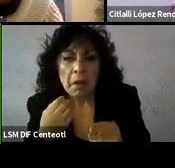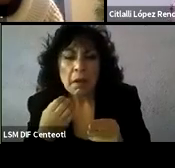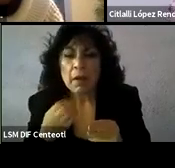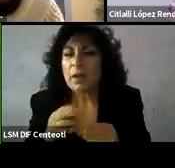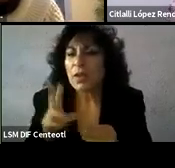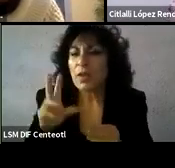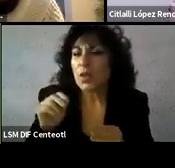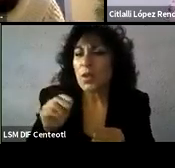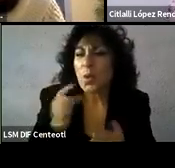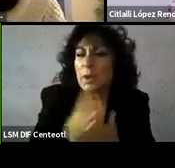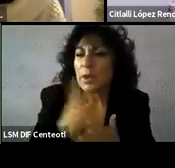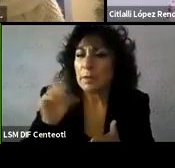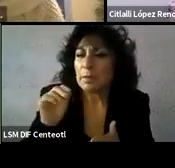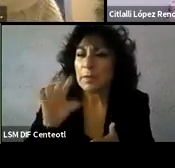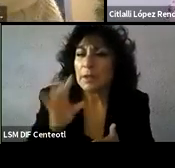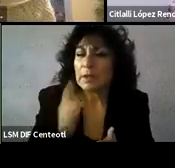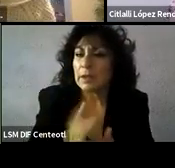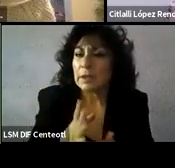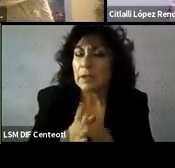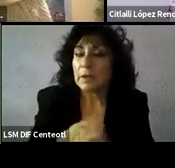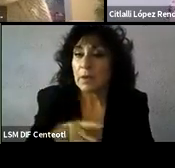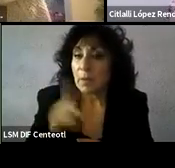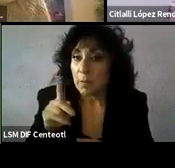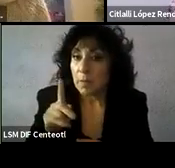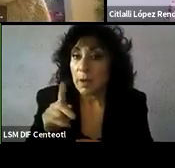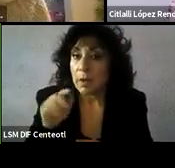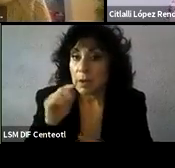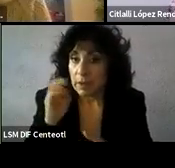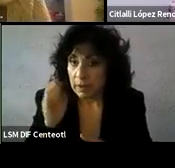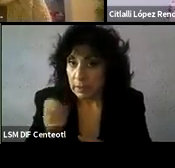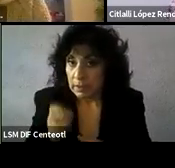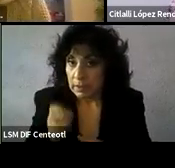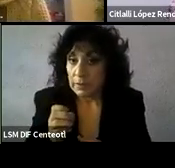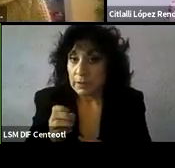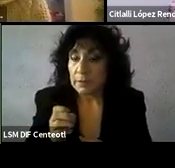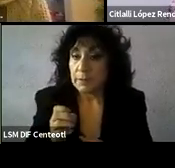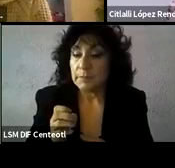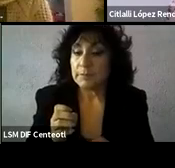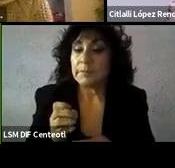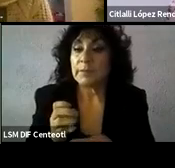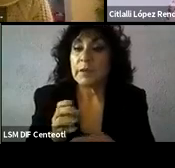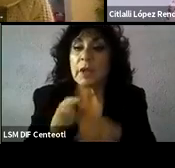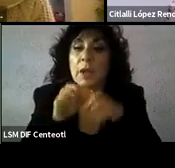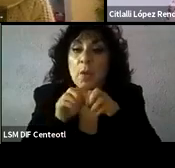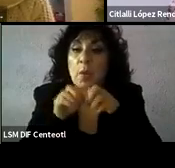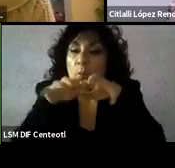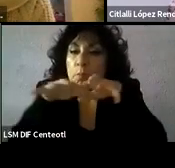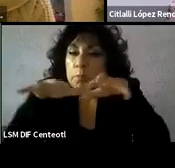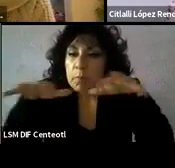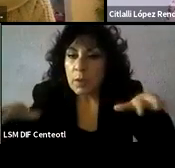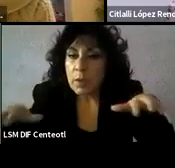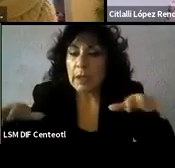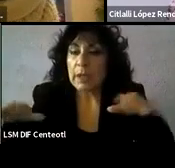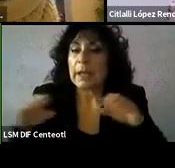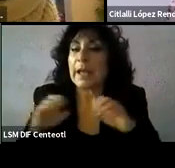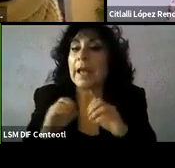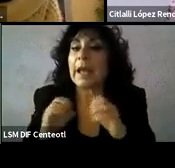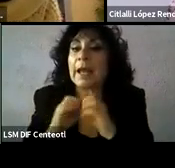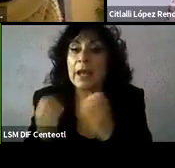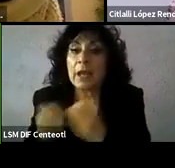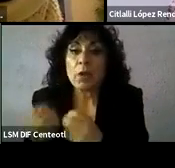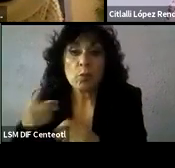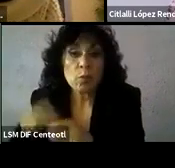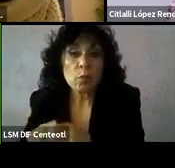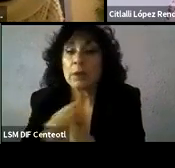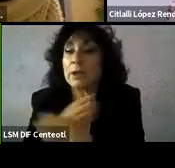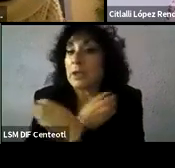que también está bien que lo tengan, pero se tiene que invadir todos los espacios de la comunidad, de toda la comunidad educativa, en